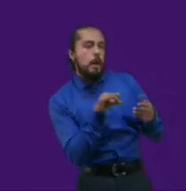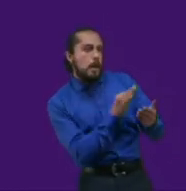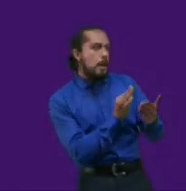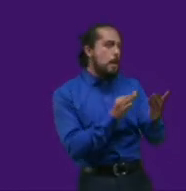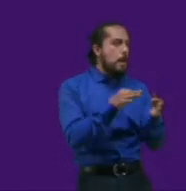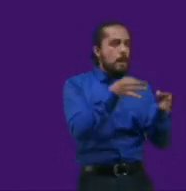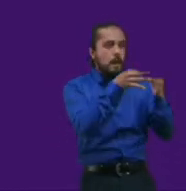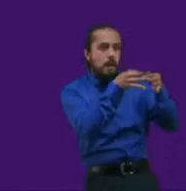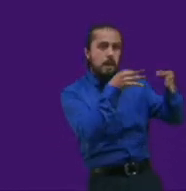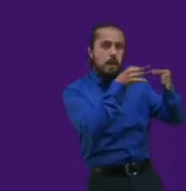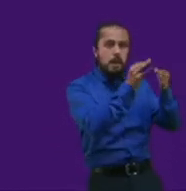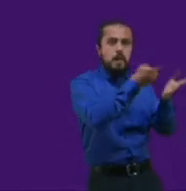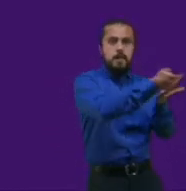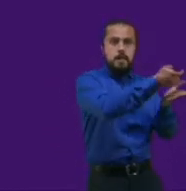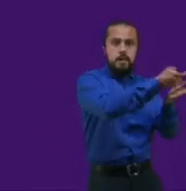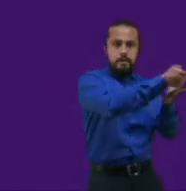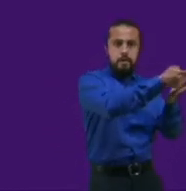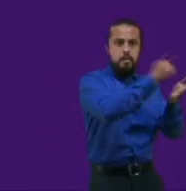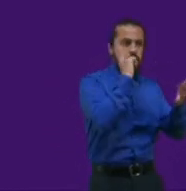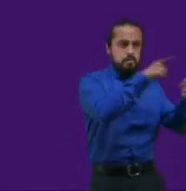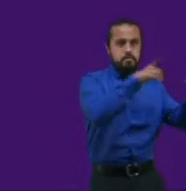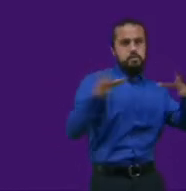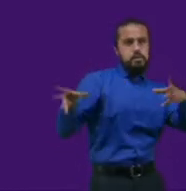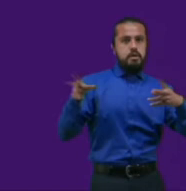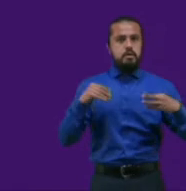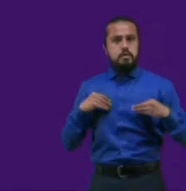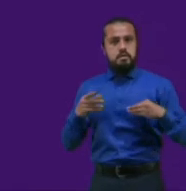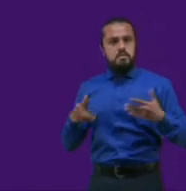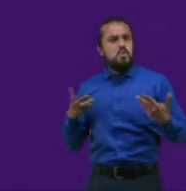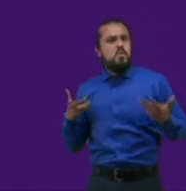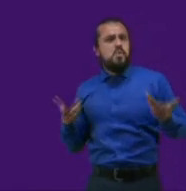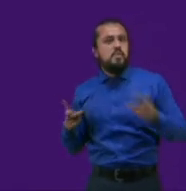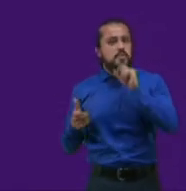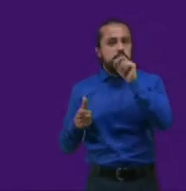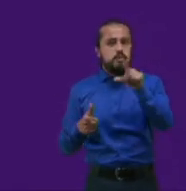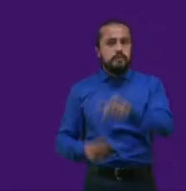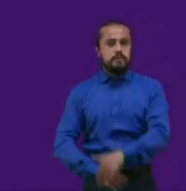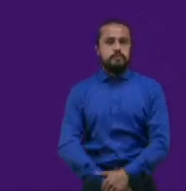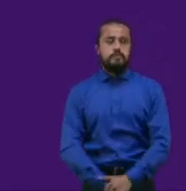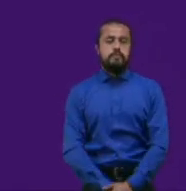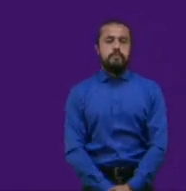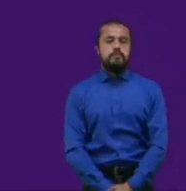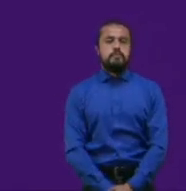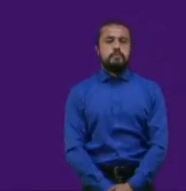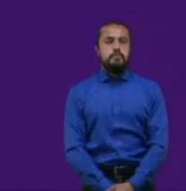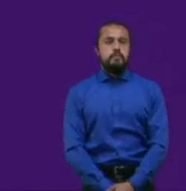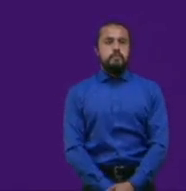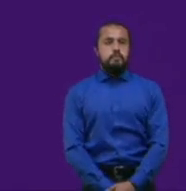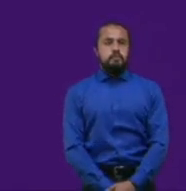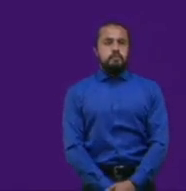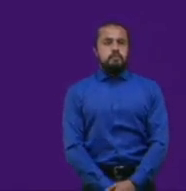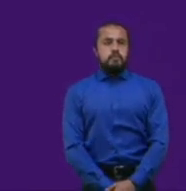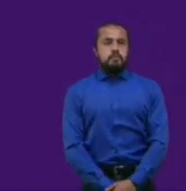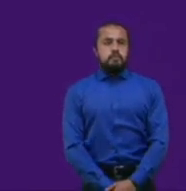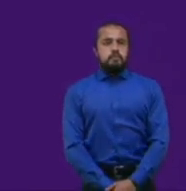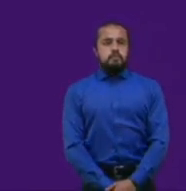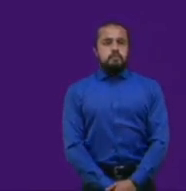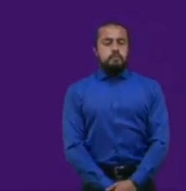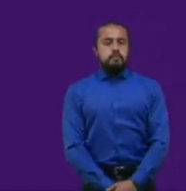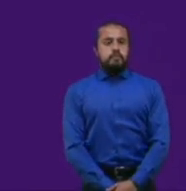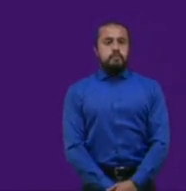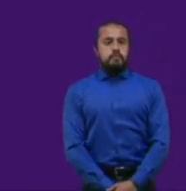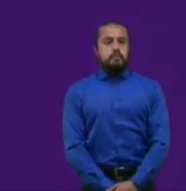enseñar porque esta es la forma en que la gente entiende mi negocio. Sí, para nosotros, Javier, es fundamental. Y esa claridad que tú hiciste es